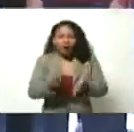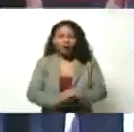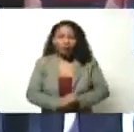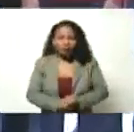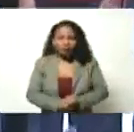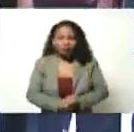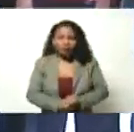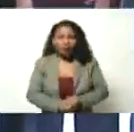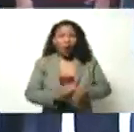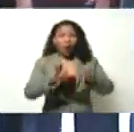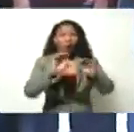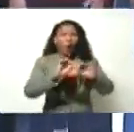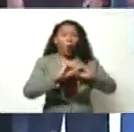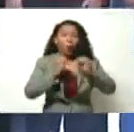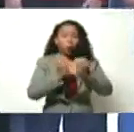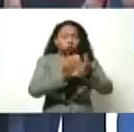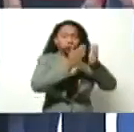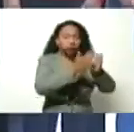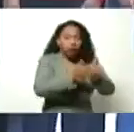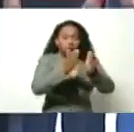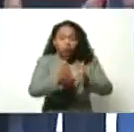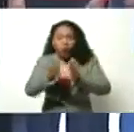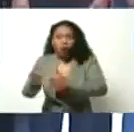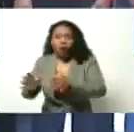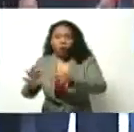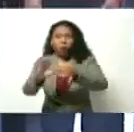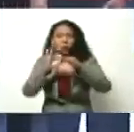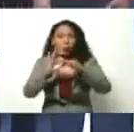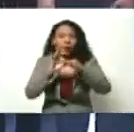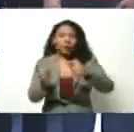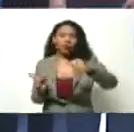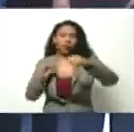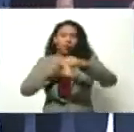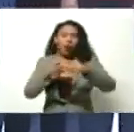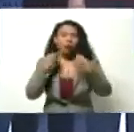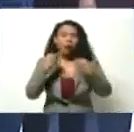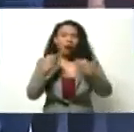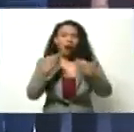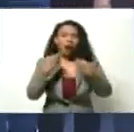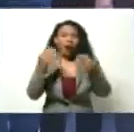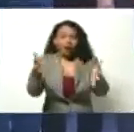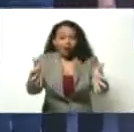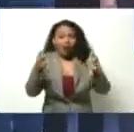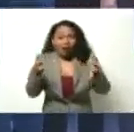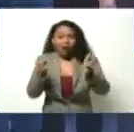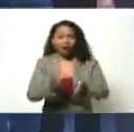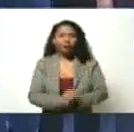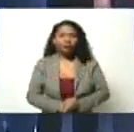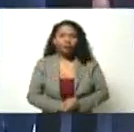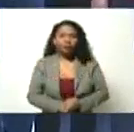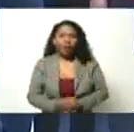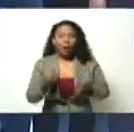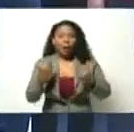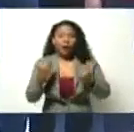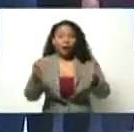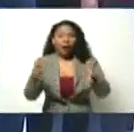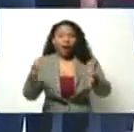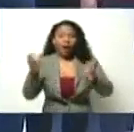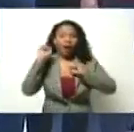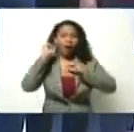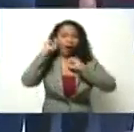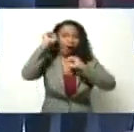organizar unir sumar para triunfar para triunfar